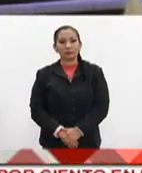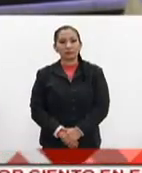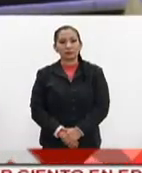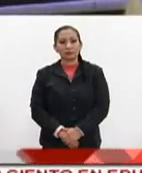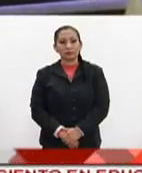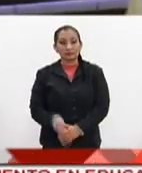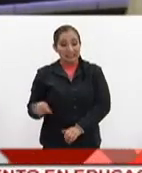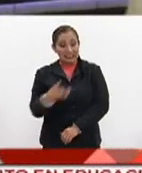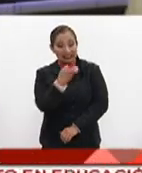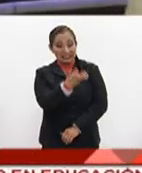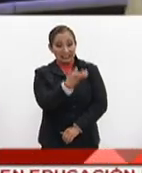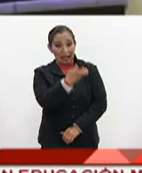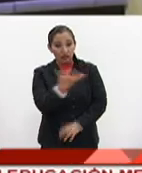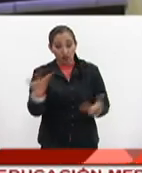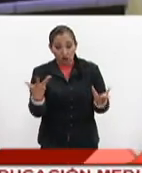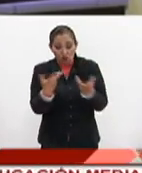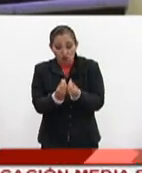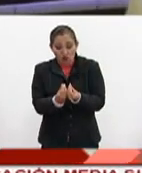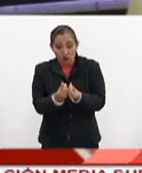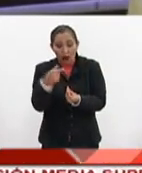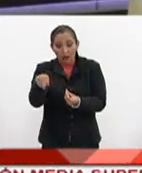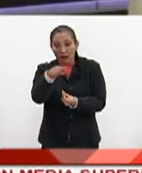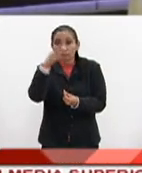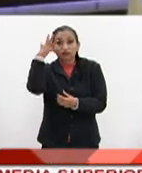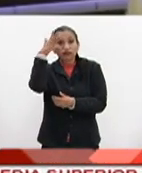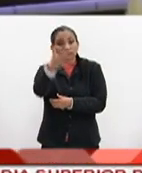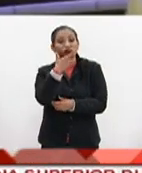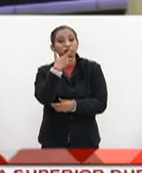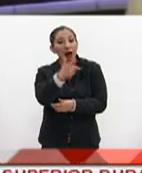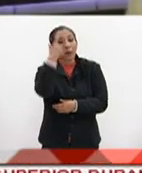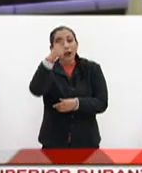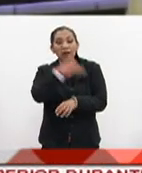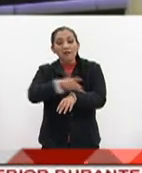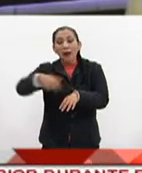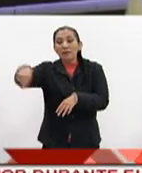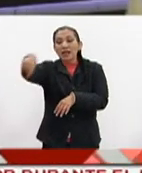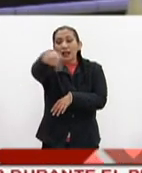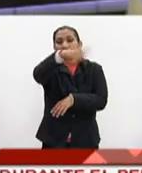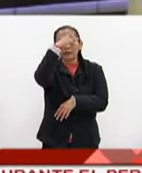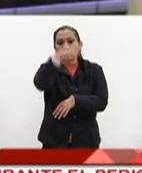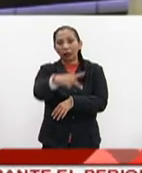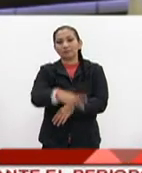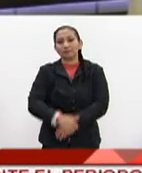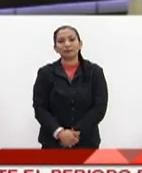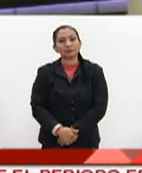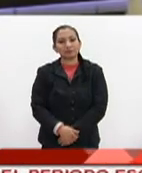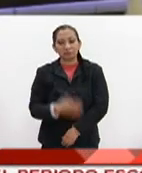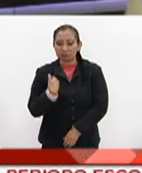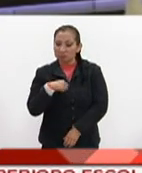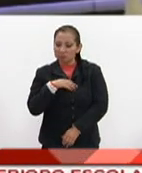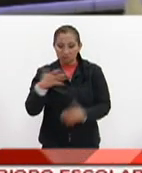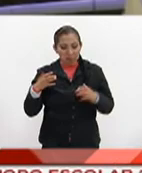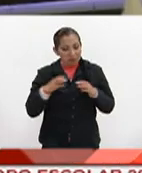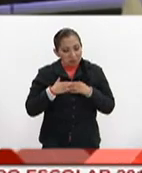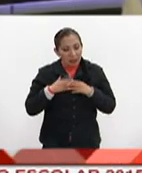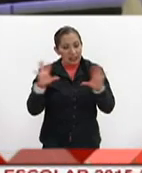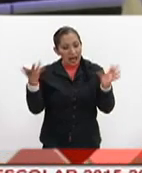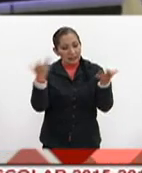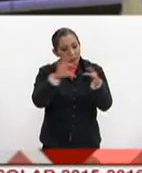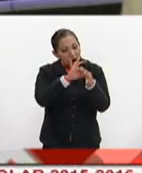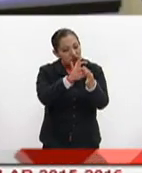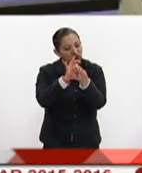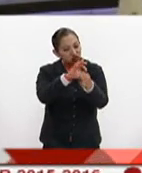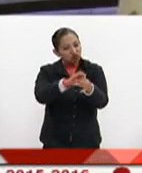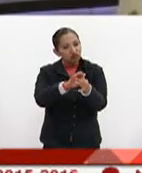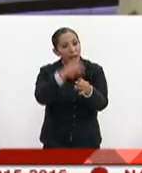Con ello, juntos lograremos un mejor futuro para las familias mexicanas. Nosotros hacemos las alianzas